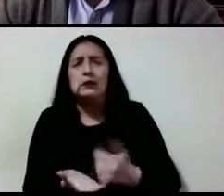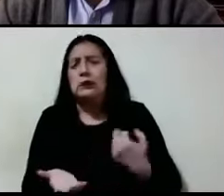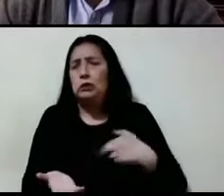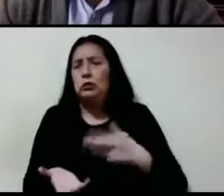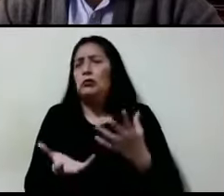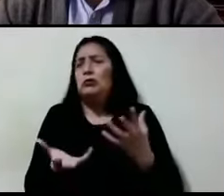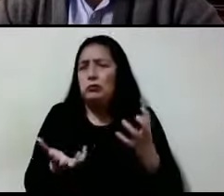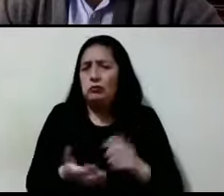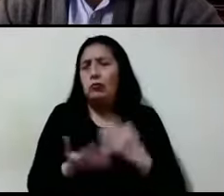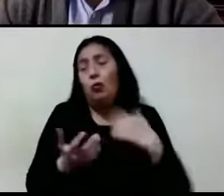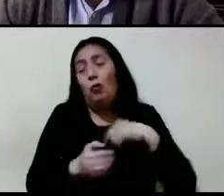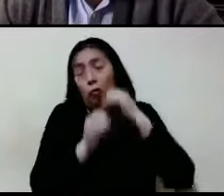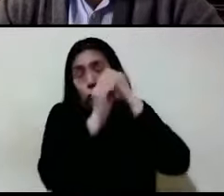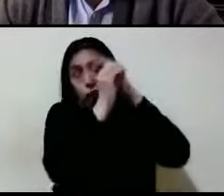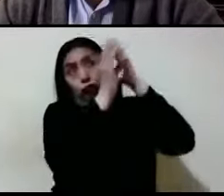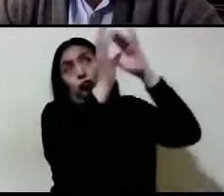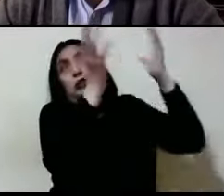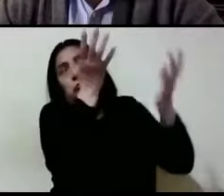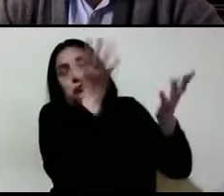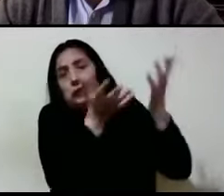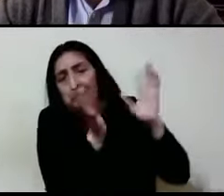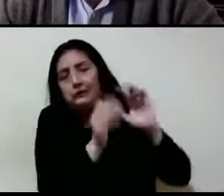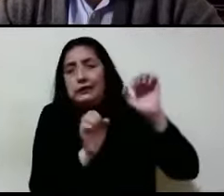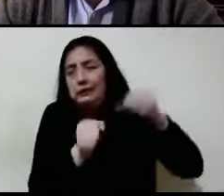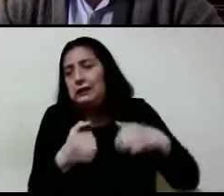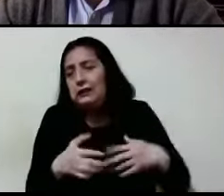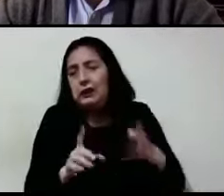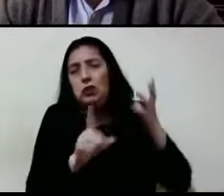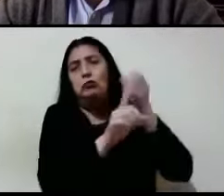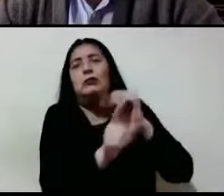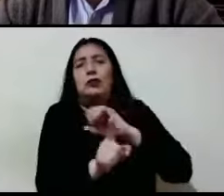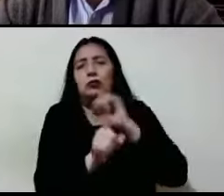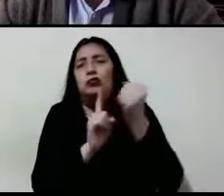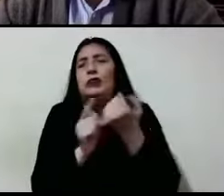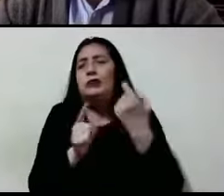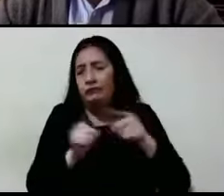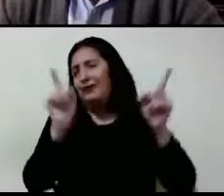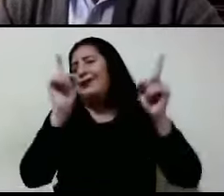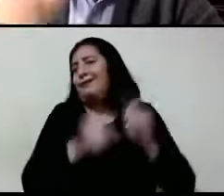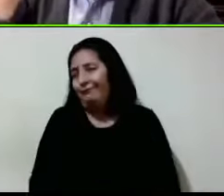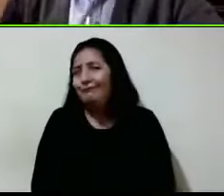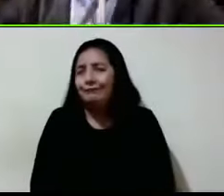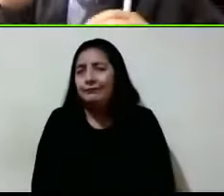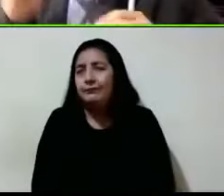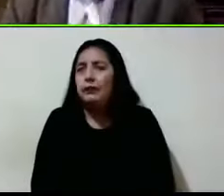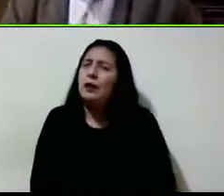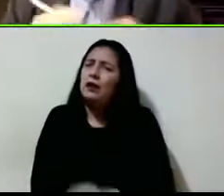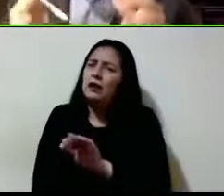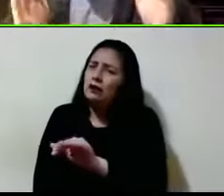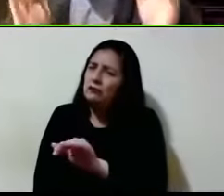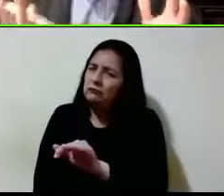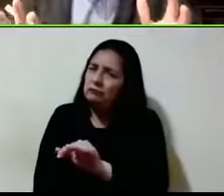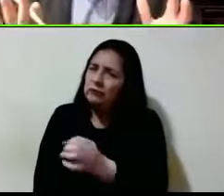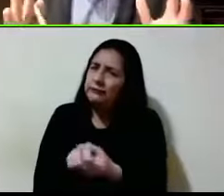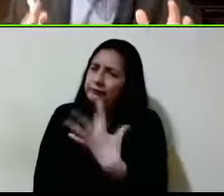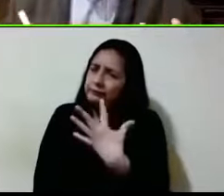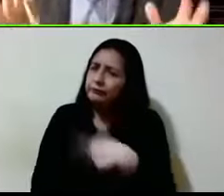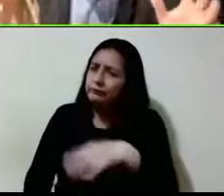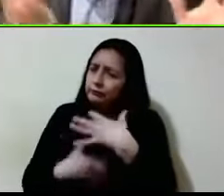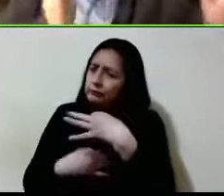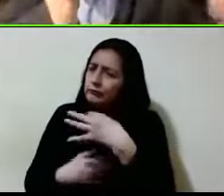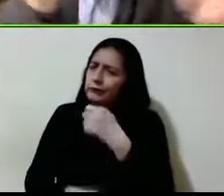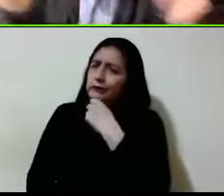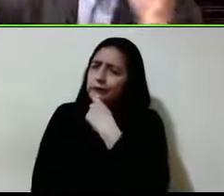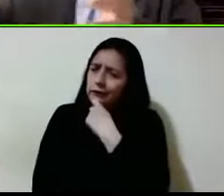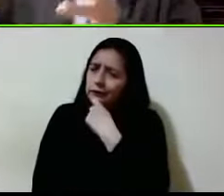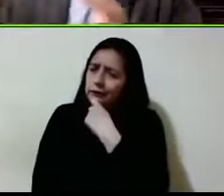o sería un sueño utópico, que se logre pues una sociedad distinta. Ahora has dicho una cosa que me parece interesante y